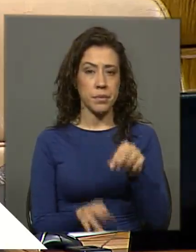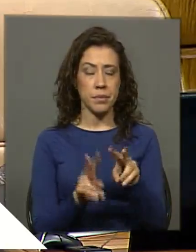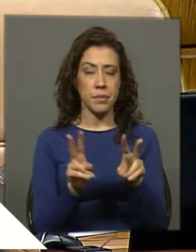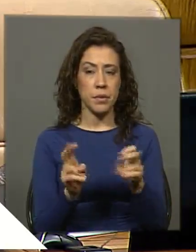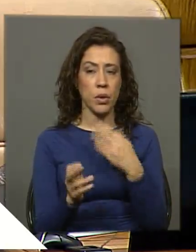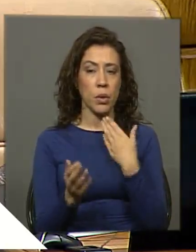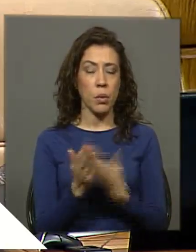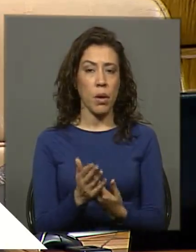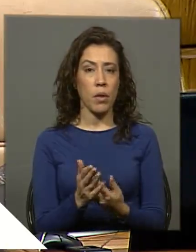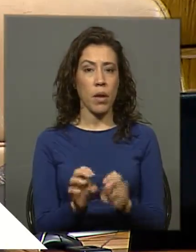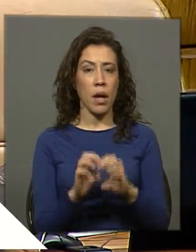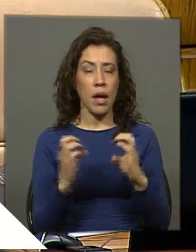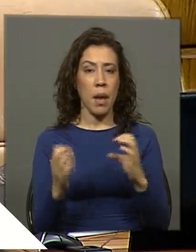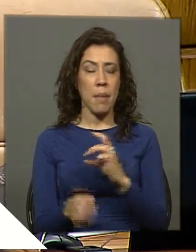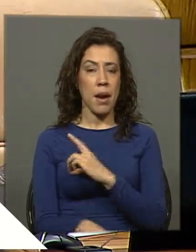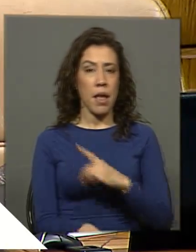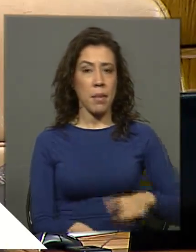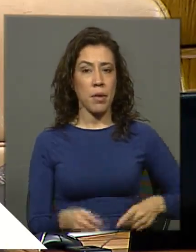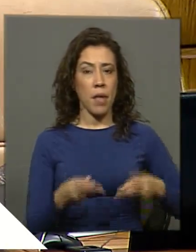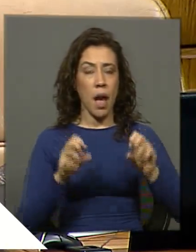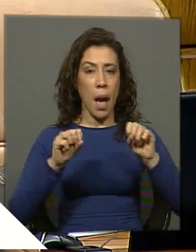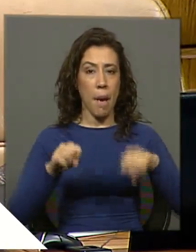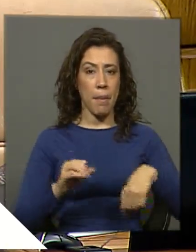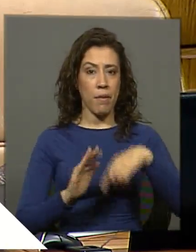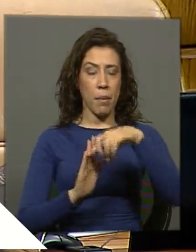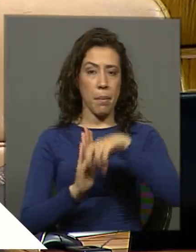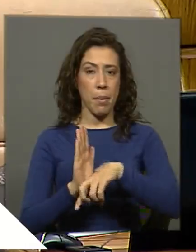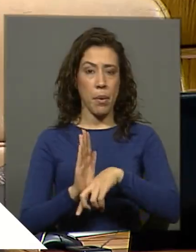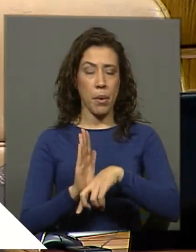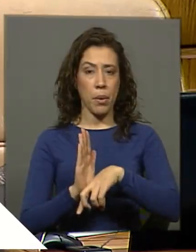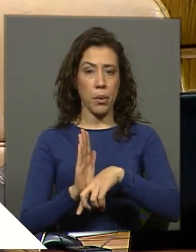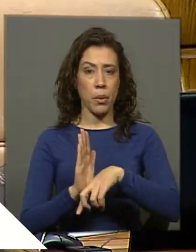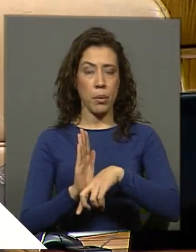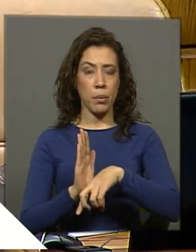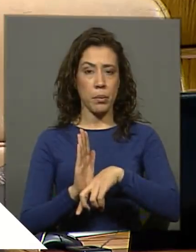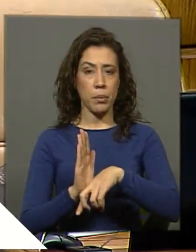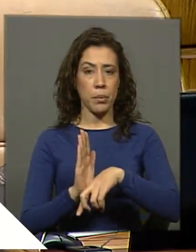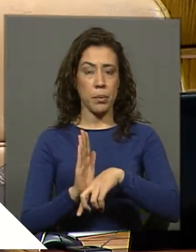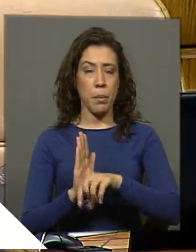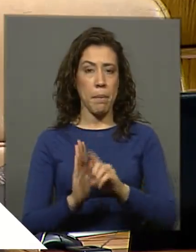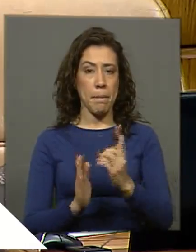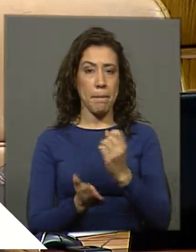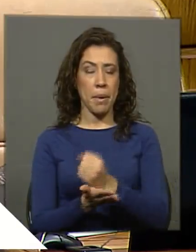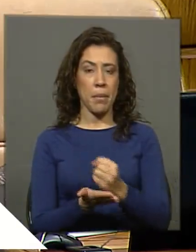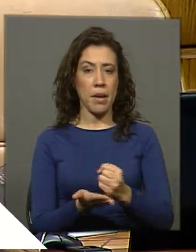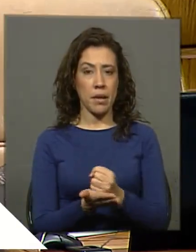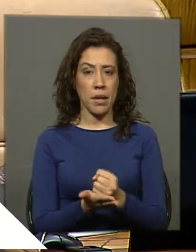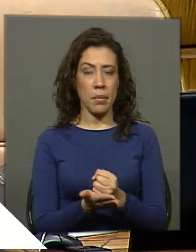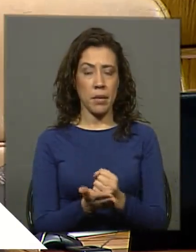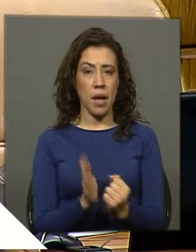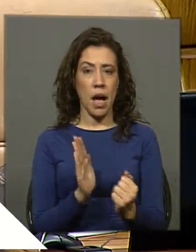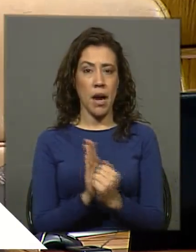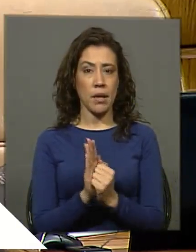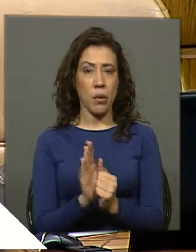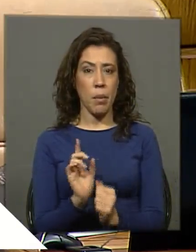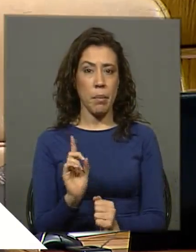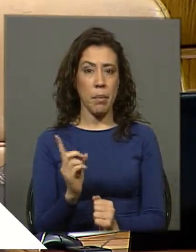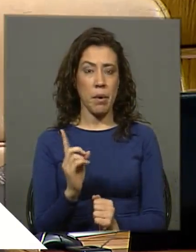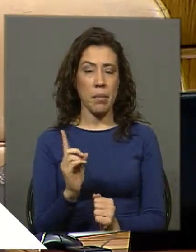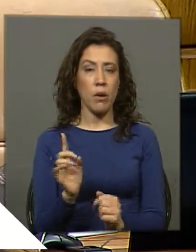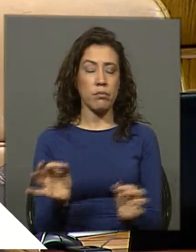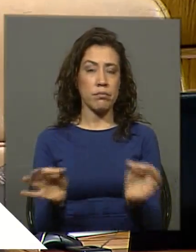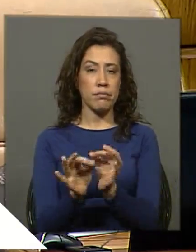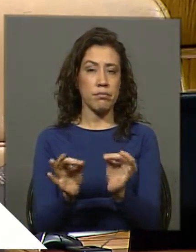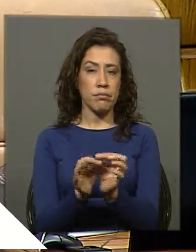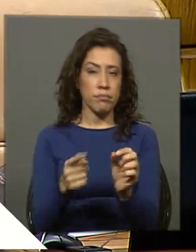cuando la Cámara de Diputados aprobó este proyecto en su primer trámite en el artículo 1 se desglosa